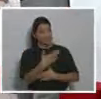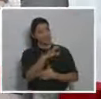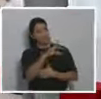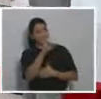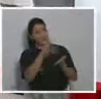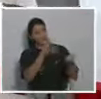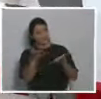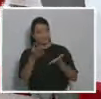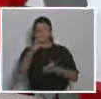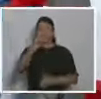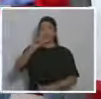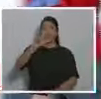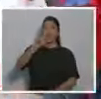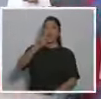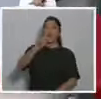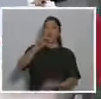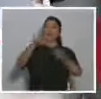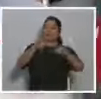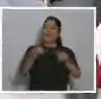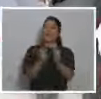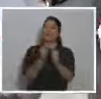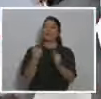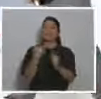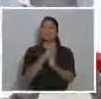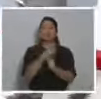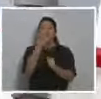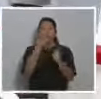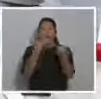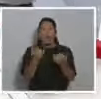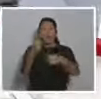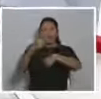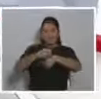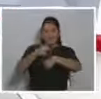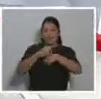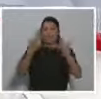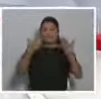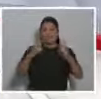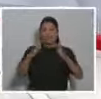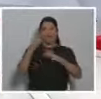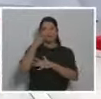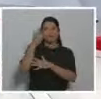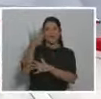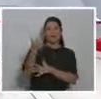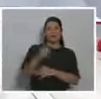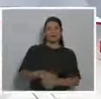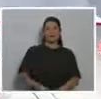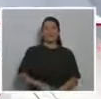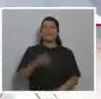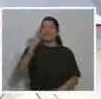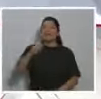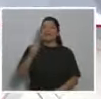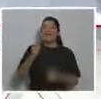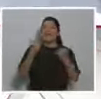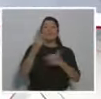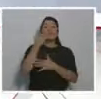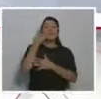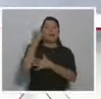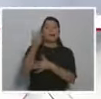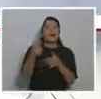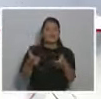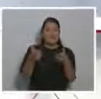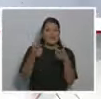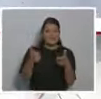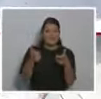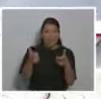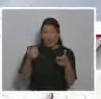porque don Olman se queda con nosotros. Véngase, don Olman, porque en este momento vamos ya a recibir Meli, ¿cierto? Llamada millonaria, ¿será